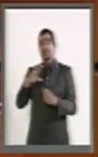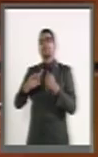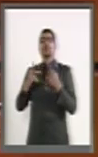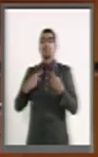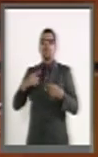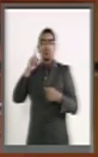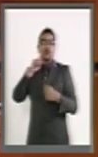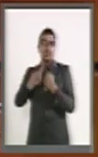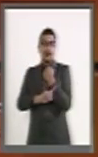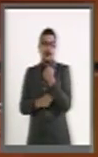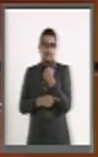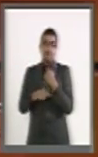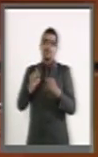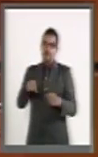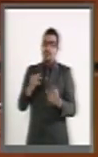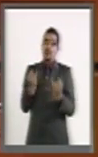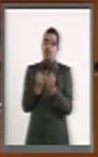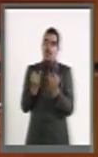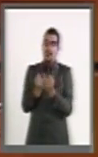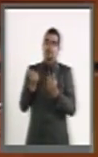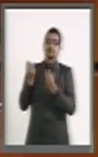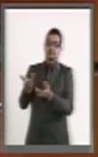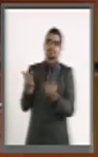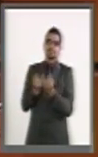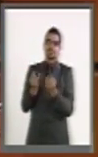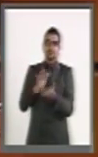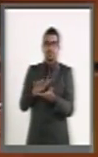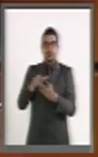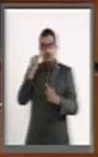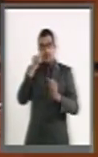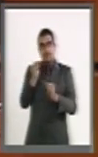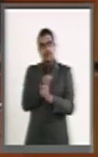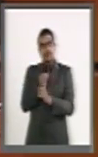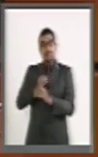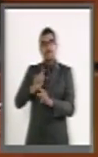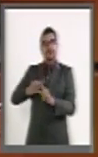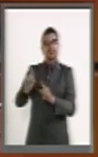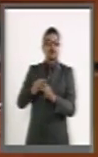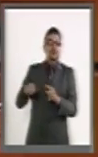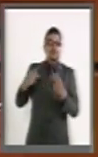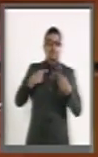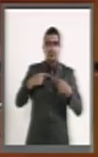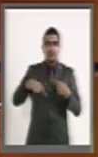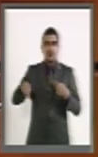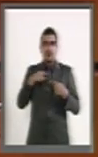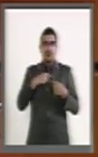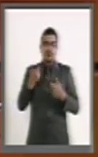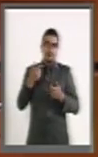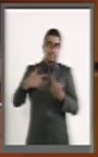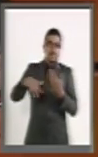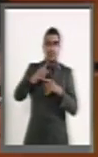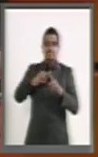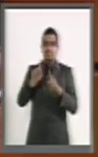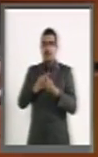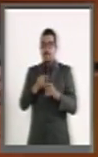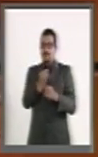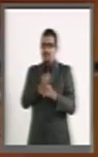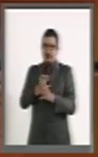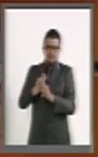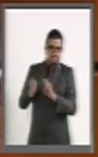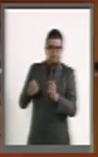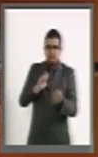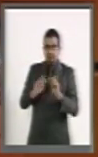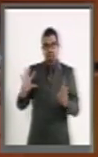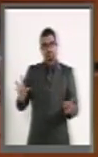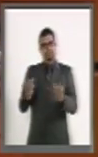gestacional. Con base en las investigaciones realizadas y en la información recabada por cada tipo de enfermedad no transmisible, se